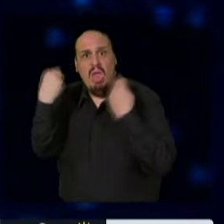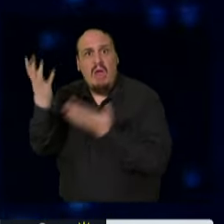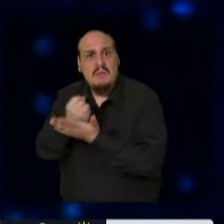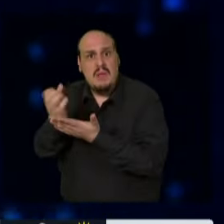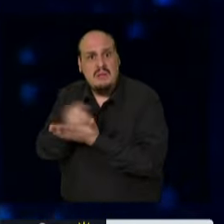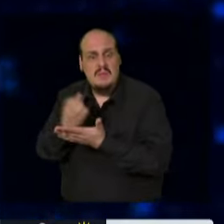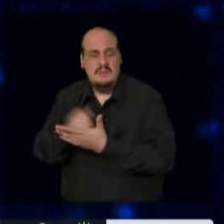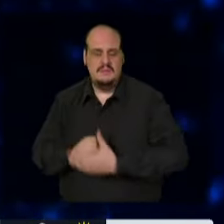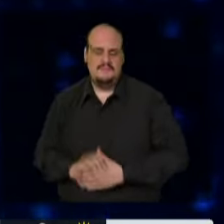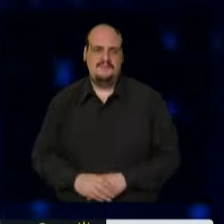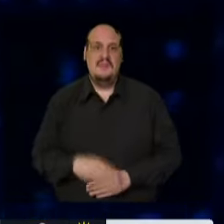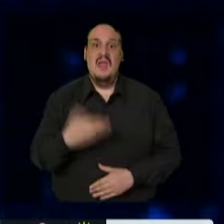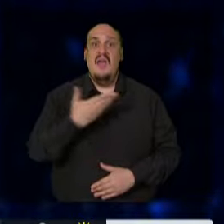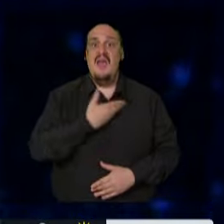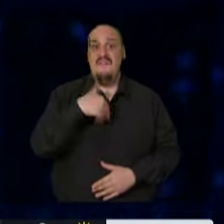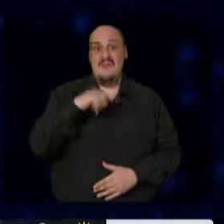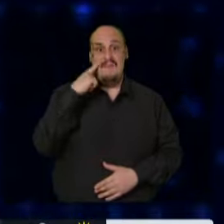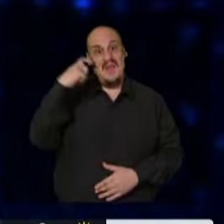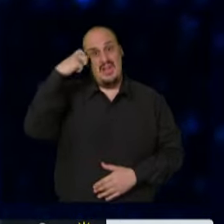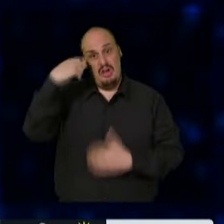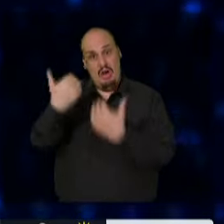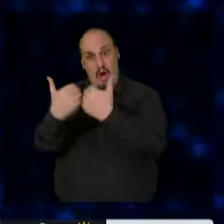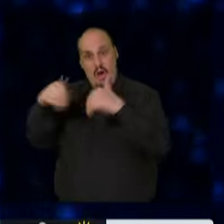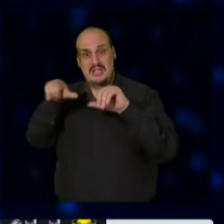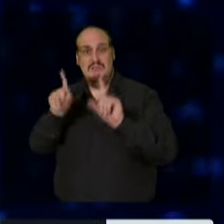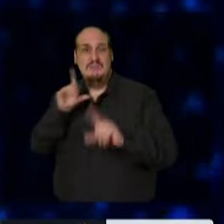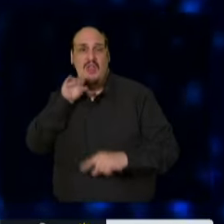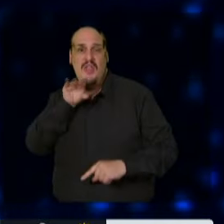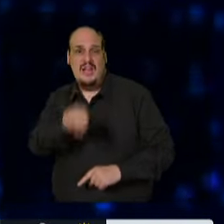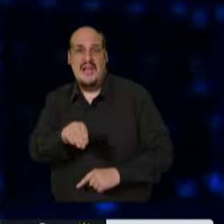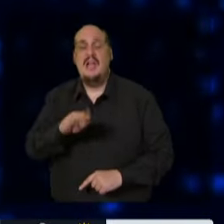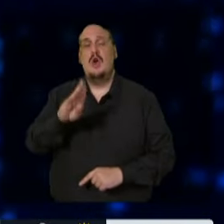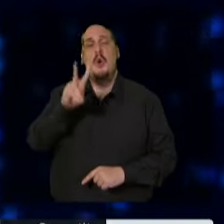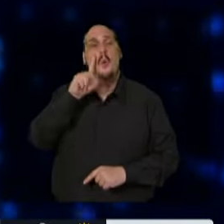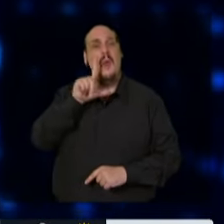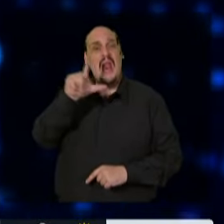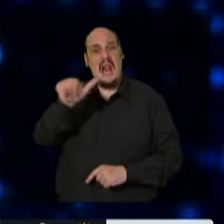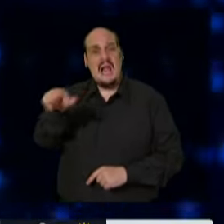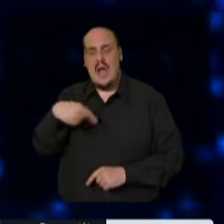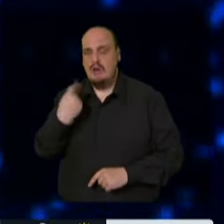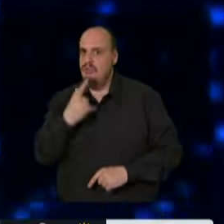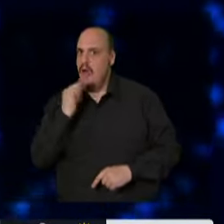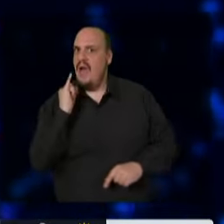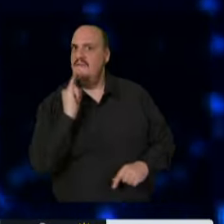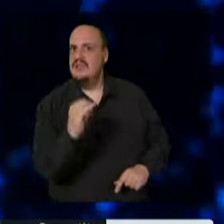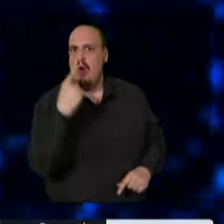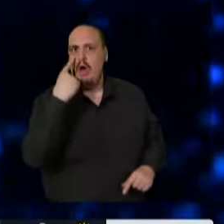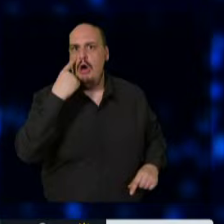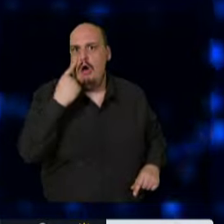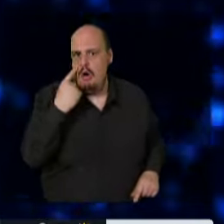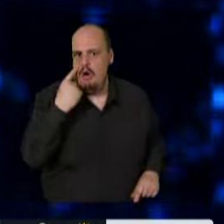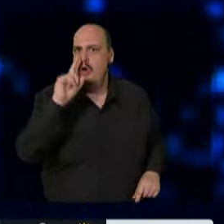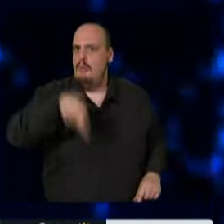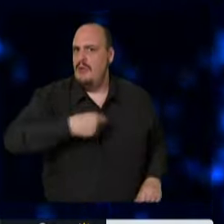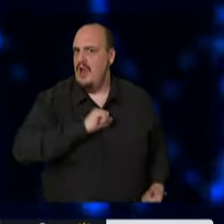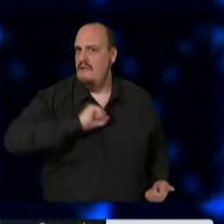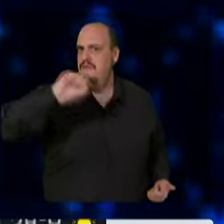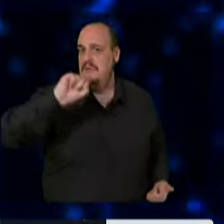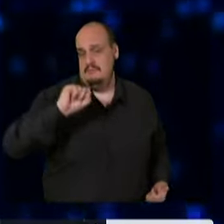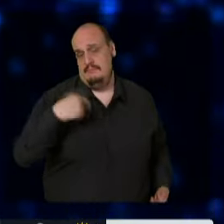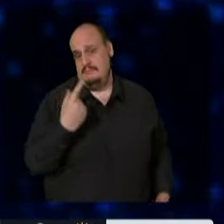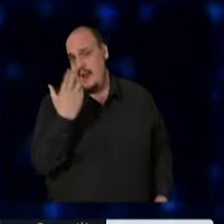se discutió el acuerdo con el fondo en el Congreso, con Nicolás del Caño, con Alejandro Vilca, advertimos que era inflacionario y